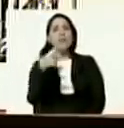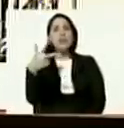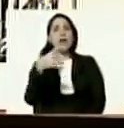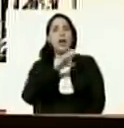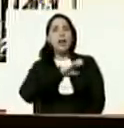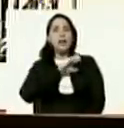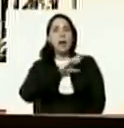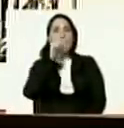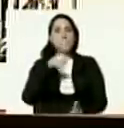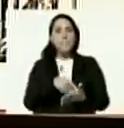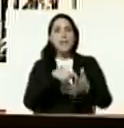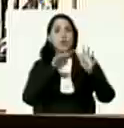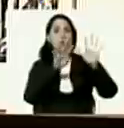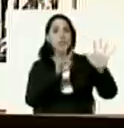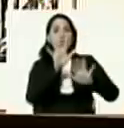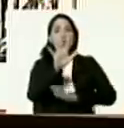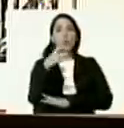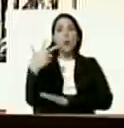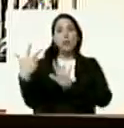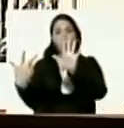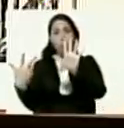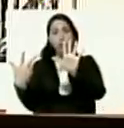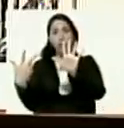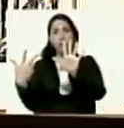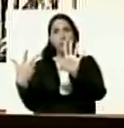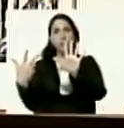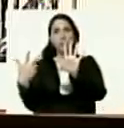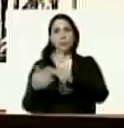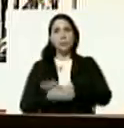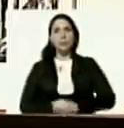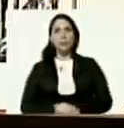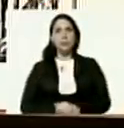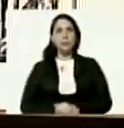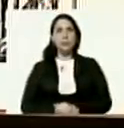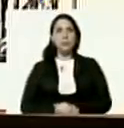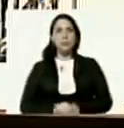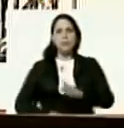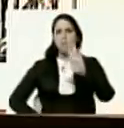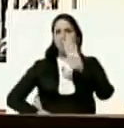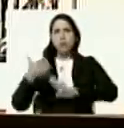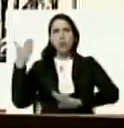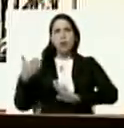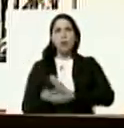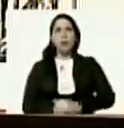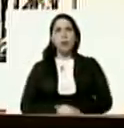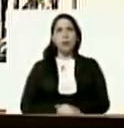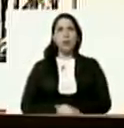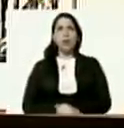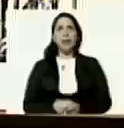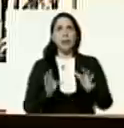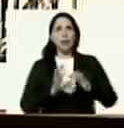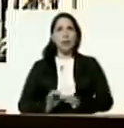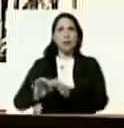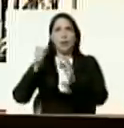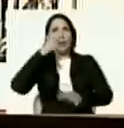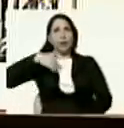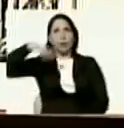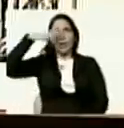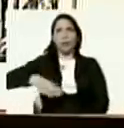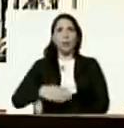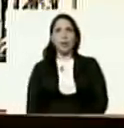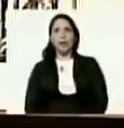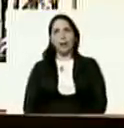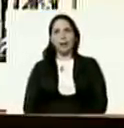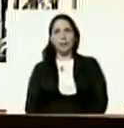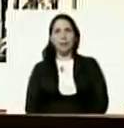de enero de 1958, se lanzaron en unión cívico-militar a las